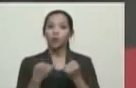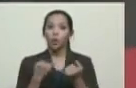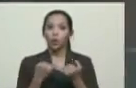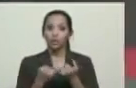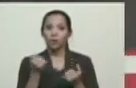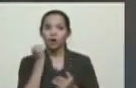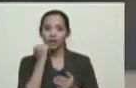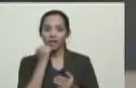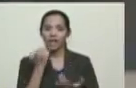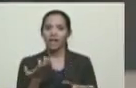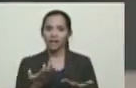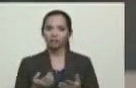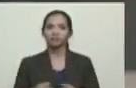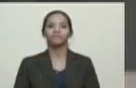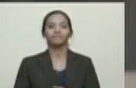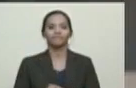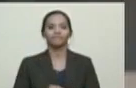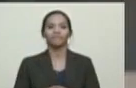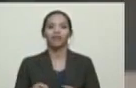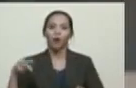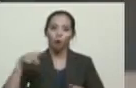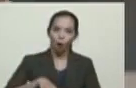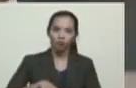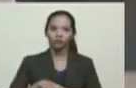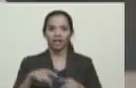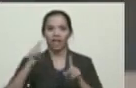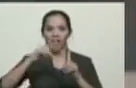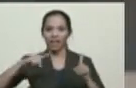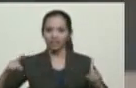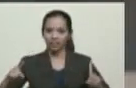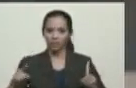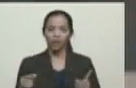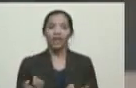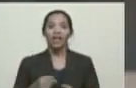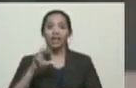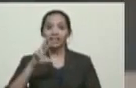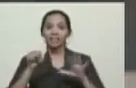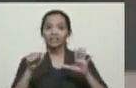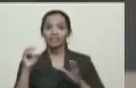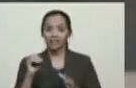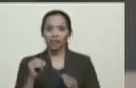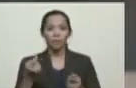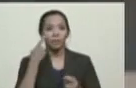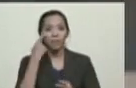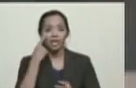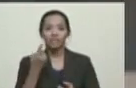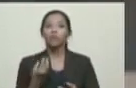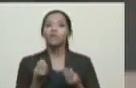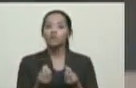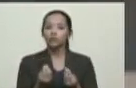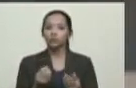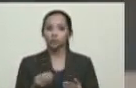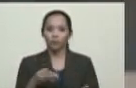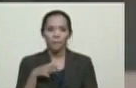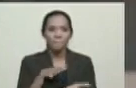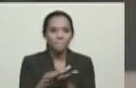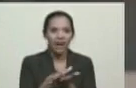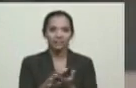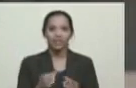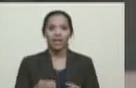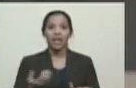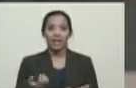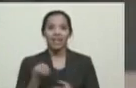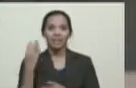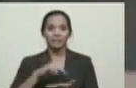en el sabotaje eléctrico. En esta parte de nuestro programa 360 vamos a estar muy pendientes de lo que ocurre en el Palacio Federal Legislativo, que en la medida que se